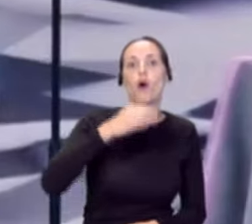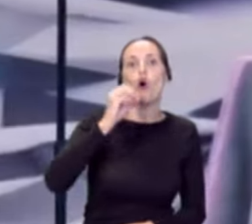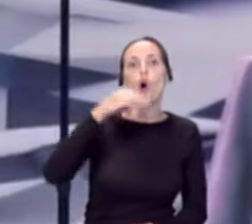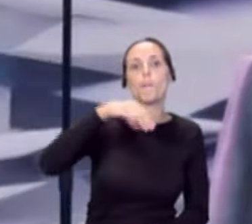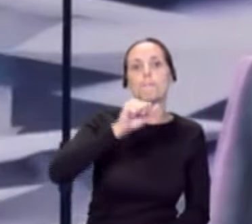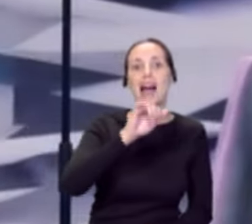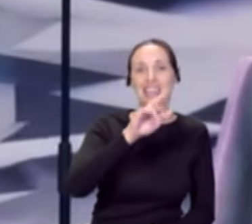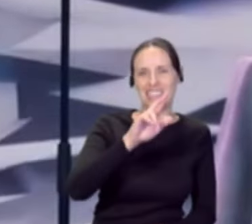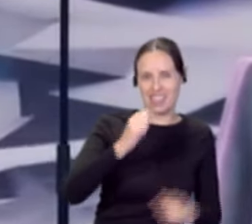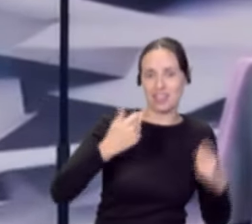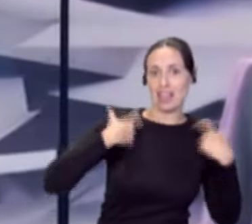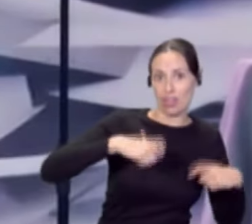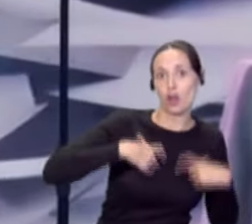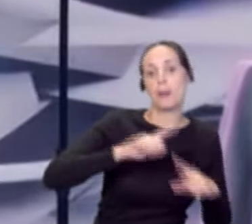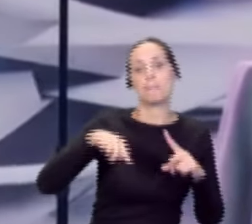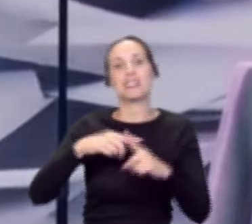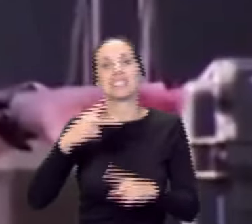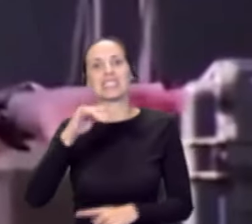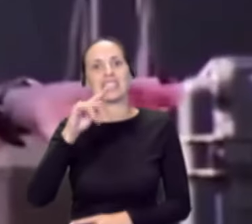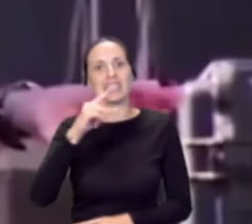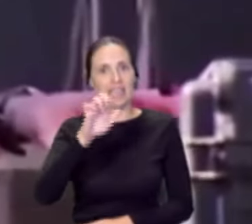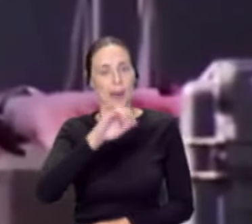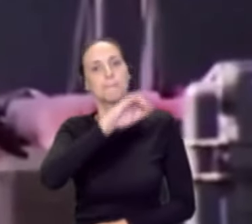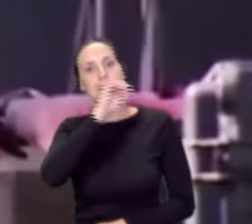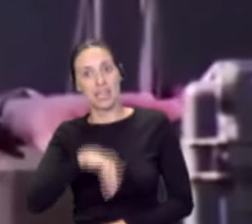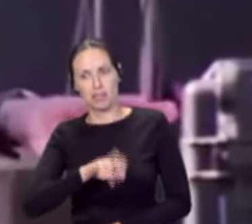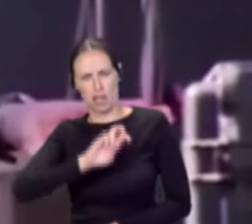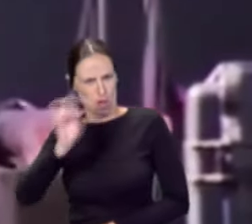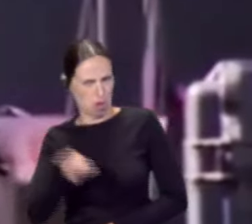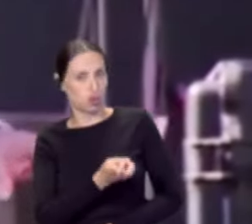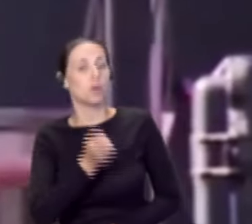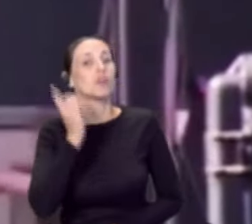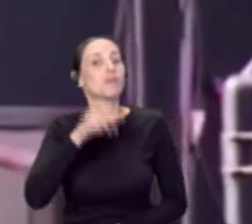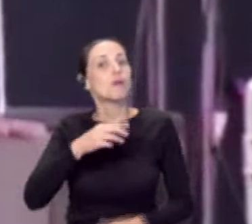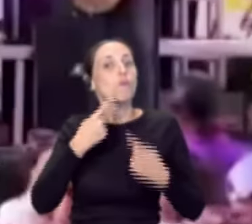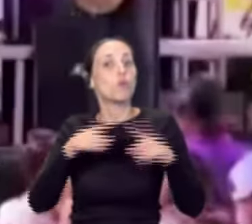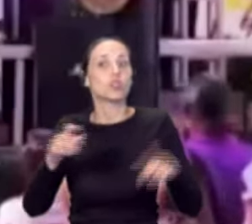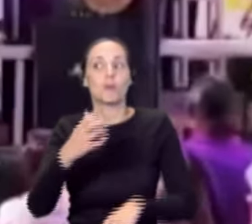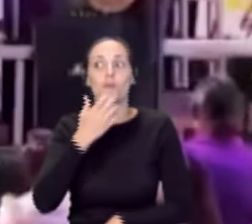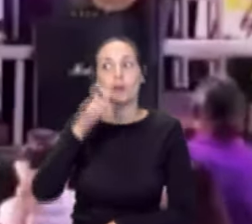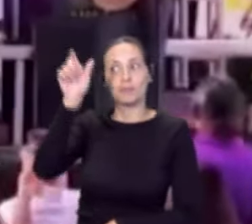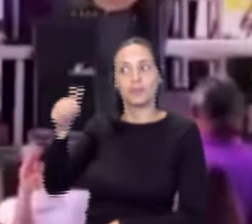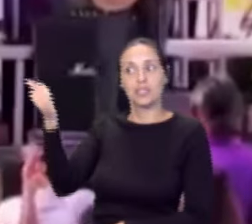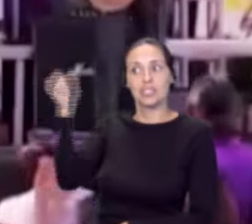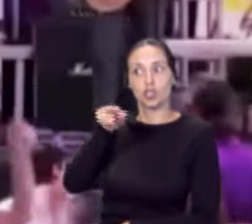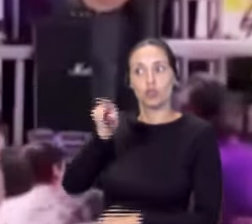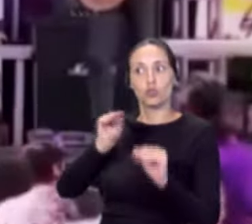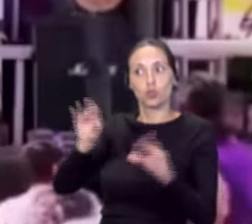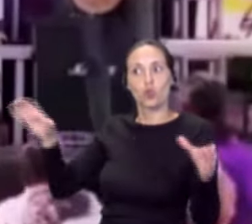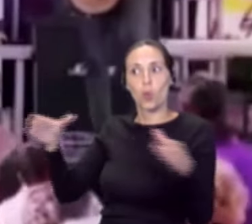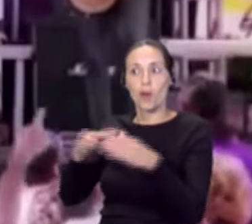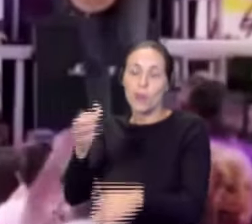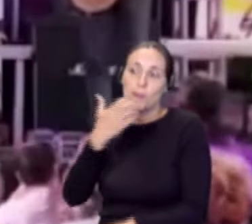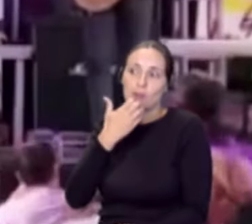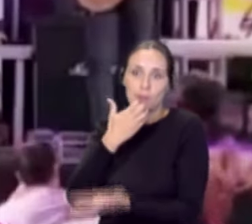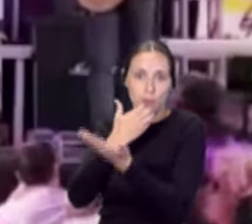o Quique Pérez, entre otros, pero también música, mucha música, como la de este chico y su banda.